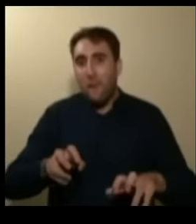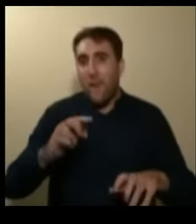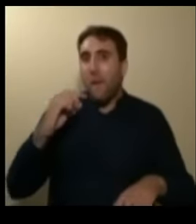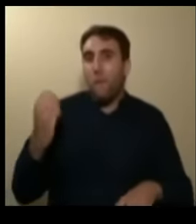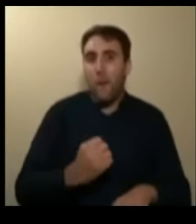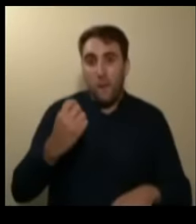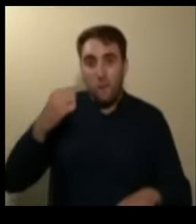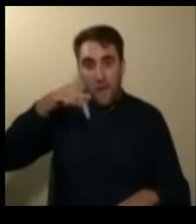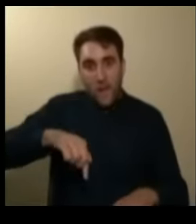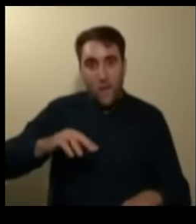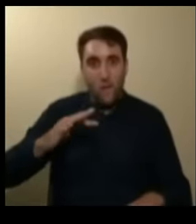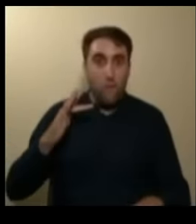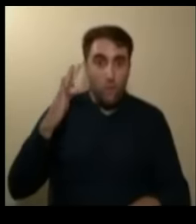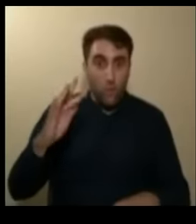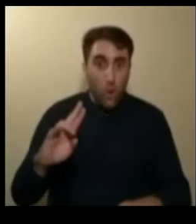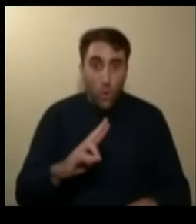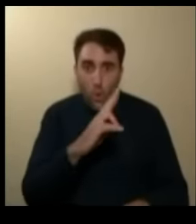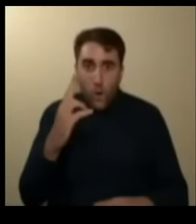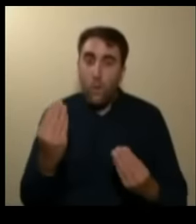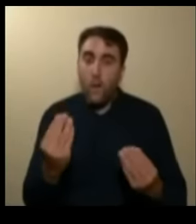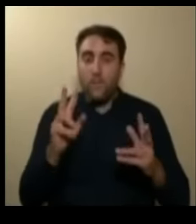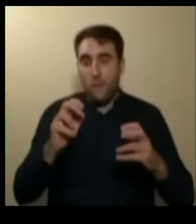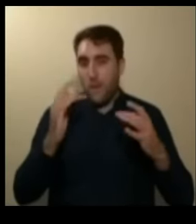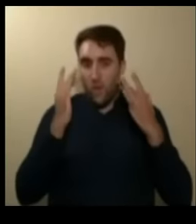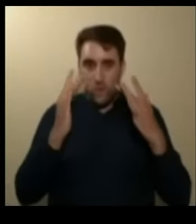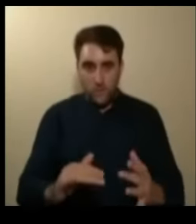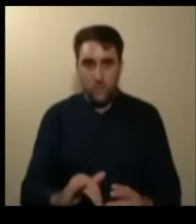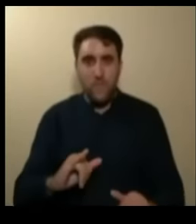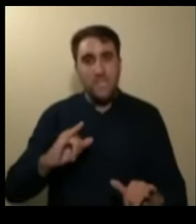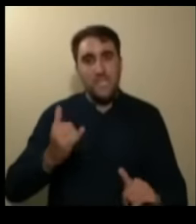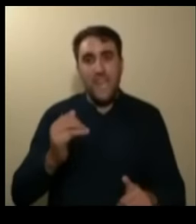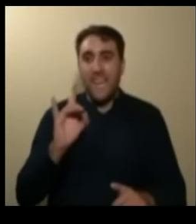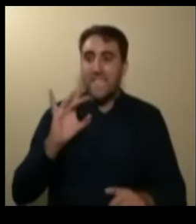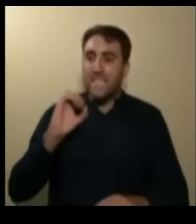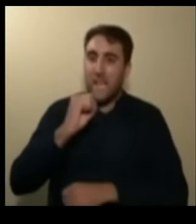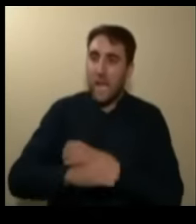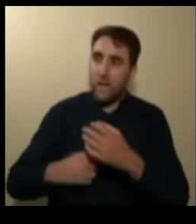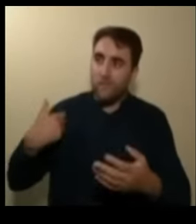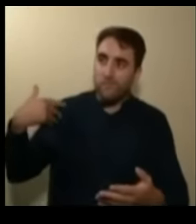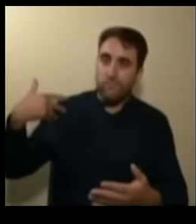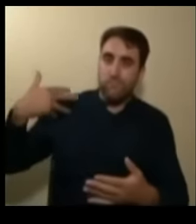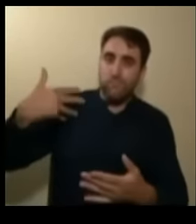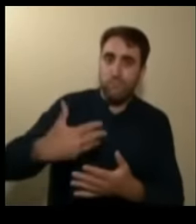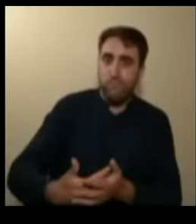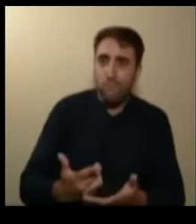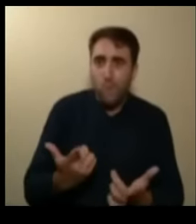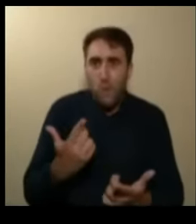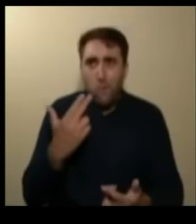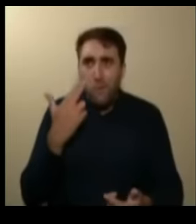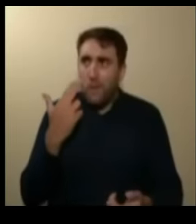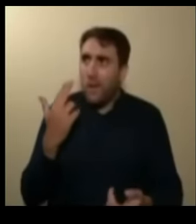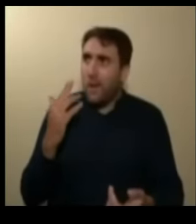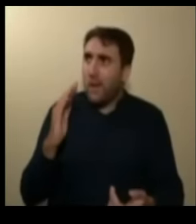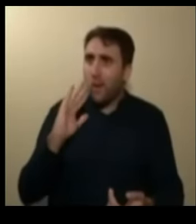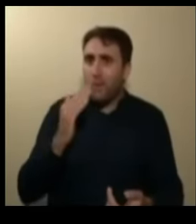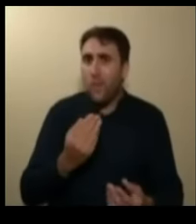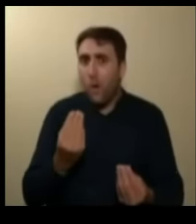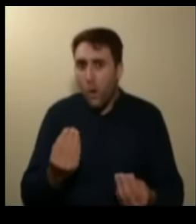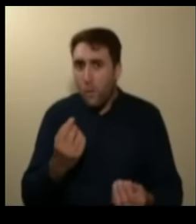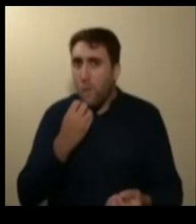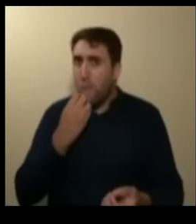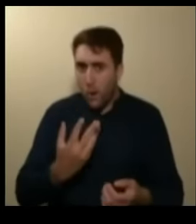nuestro país es el de la educación. Venimos de 15 años en los que no tenemos problema de reconocer que hubo una sustantiva